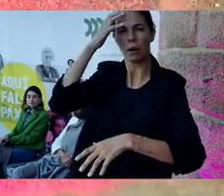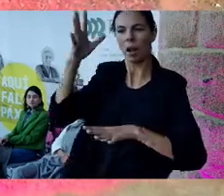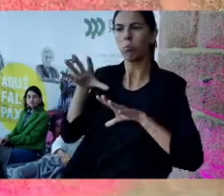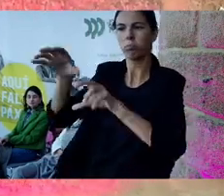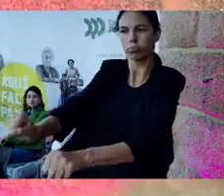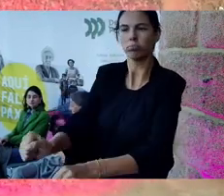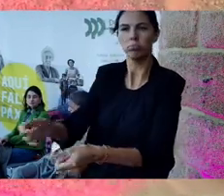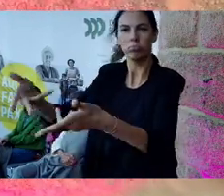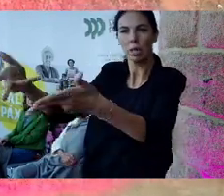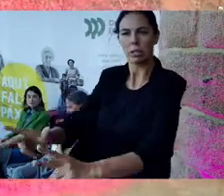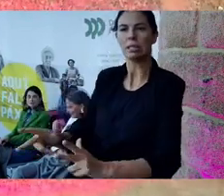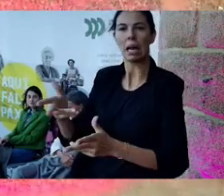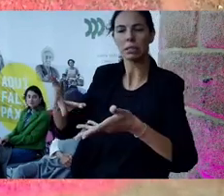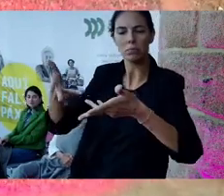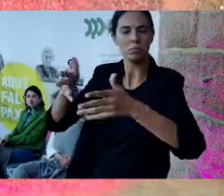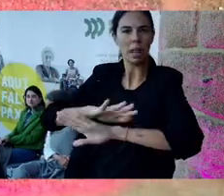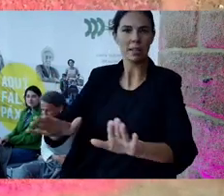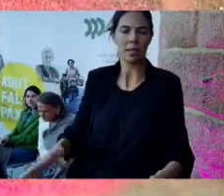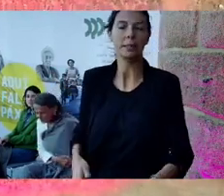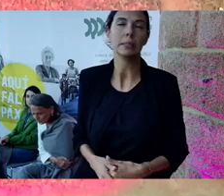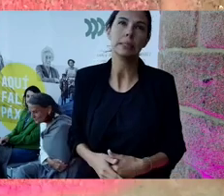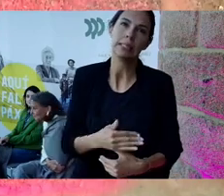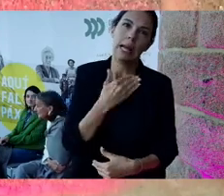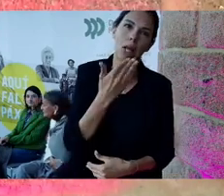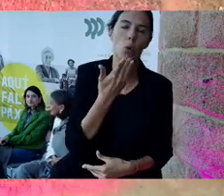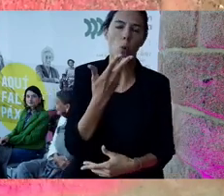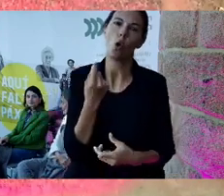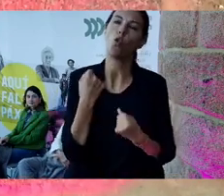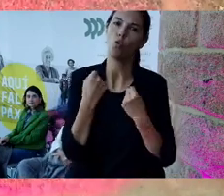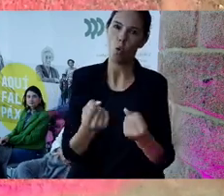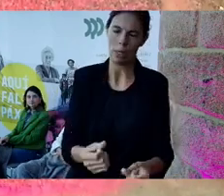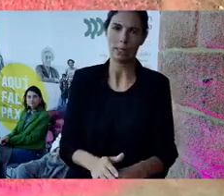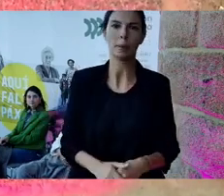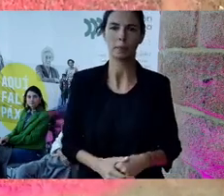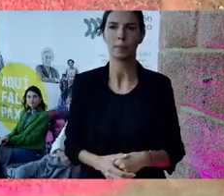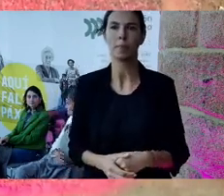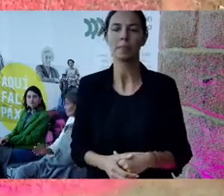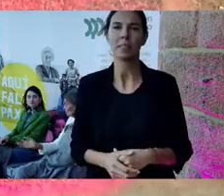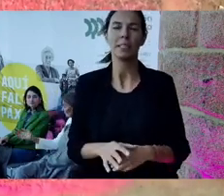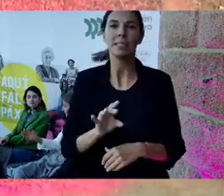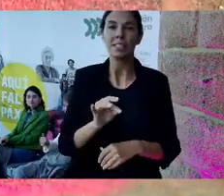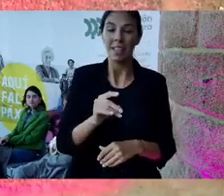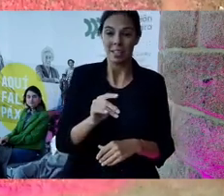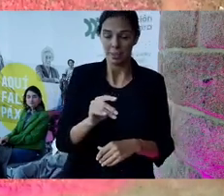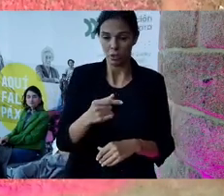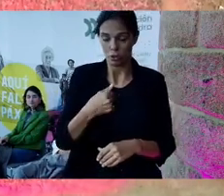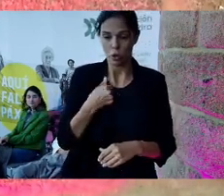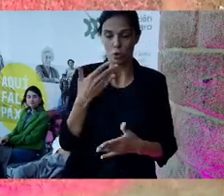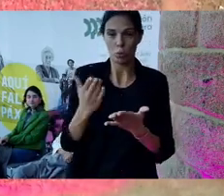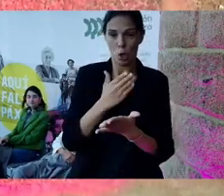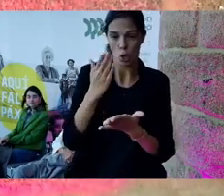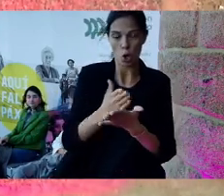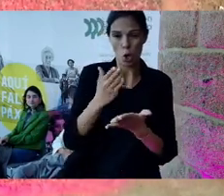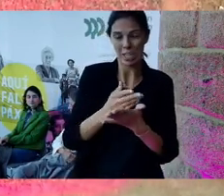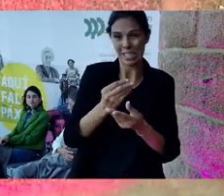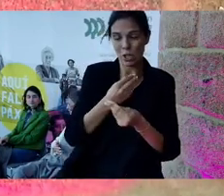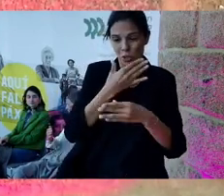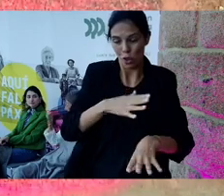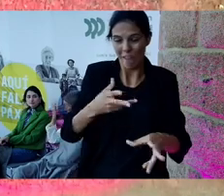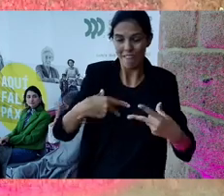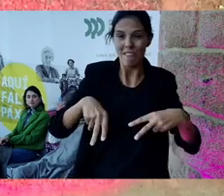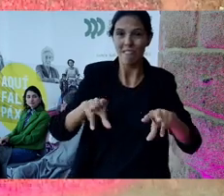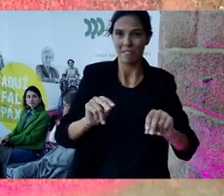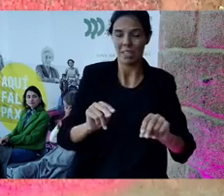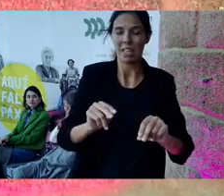posesión del trono, a sentarse en el trono. Es algo un poco fuerte, sí. Bueno, de hecho yo termino mi